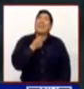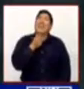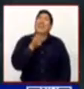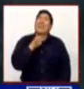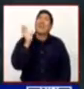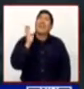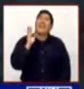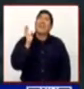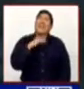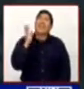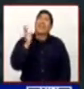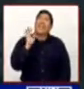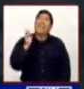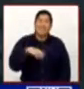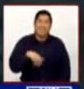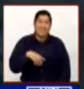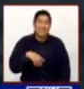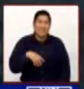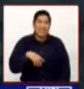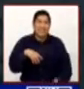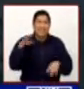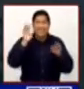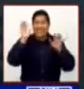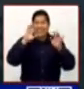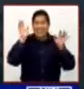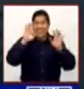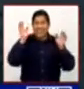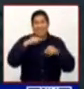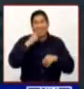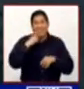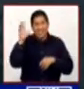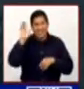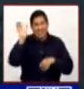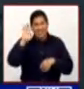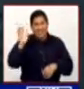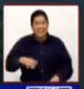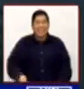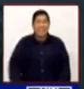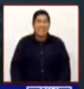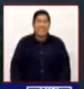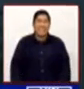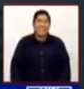Chao, dile. Chao, dile. Ay, mira, él se despide. Él entiende.